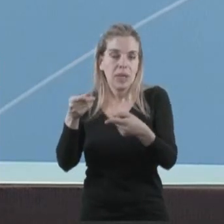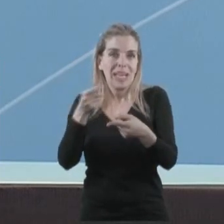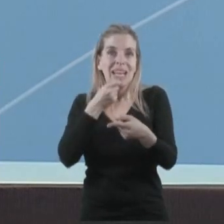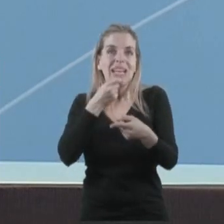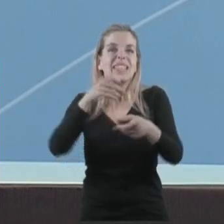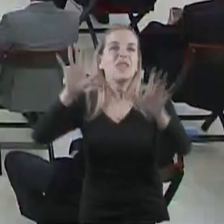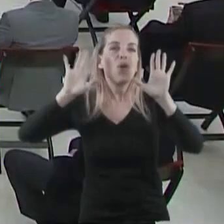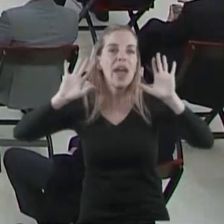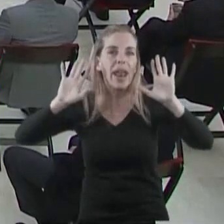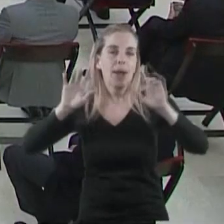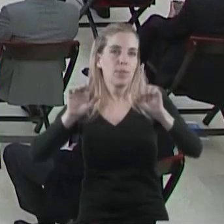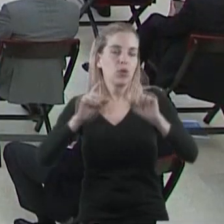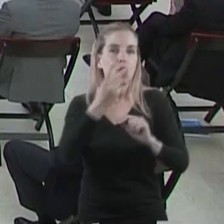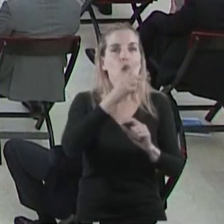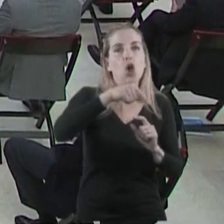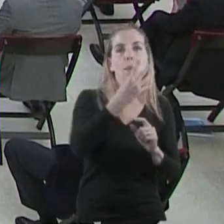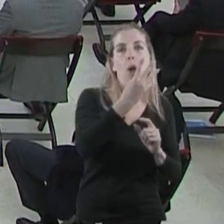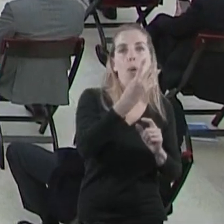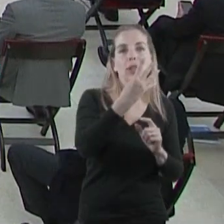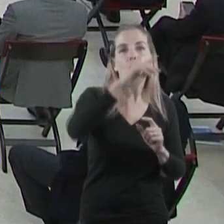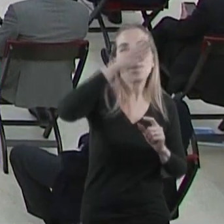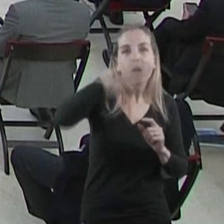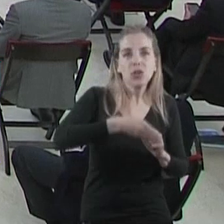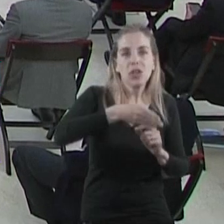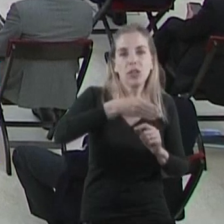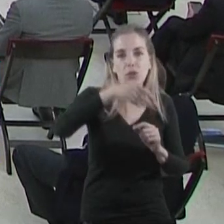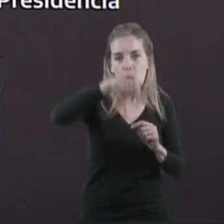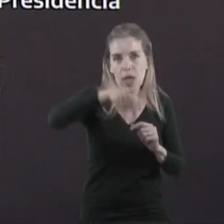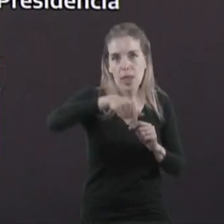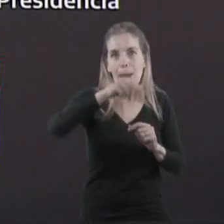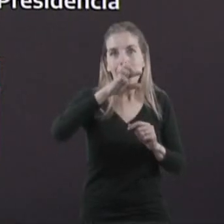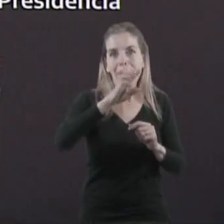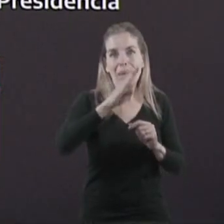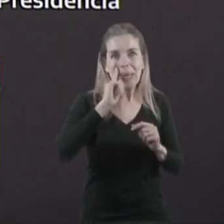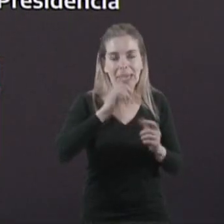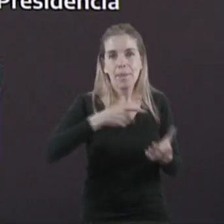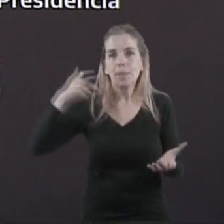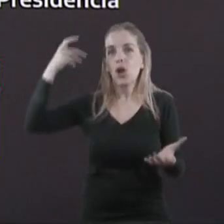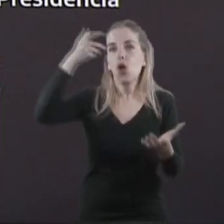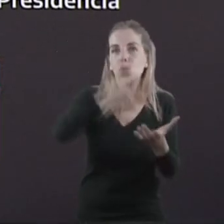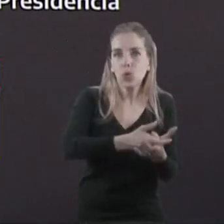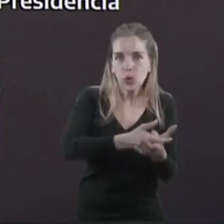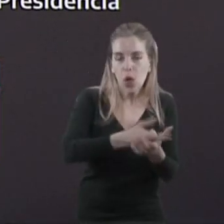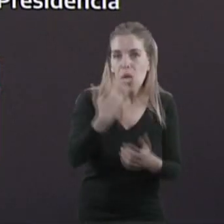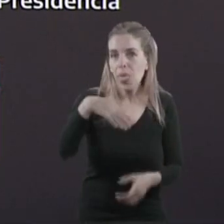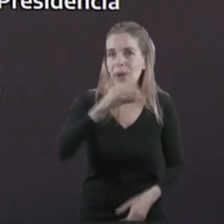haber 2,4% de inversión en obra, del producto en inversión en obra pública, tendría que haber